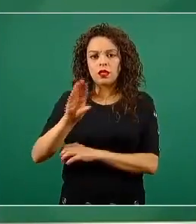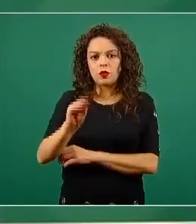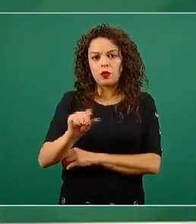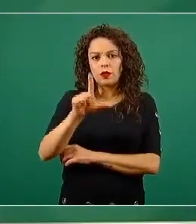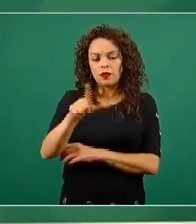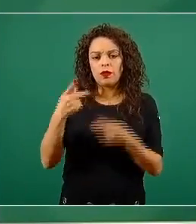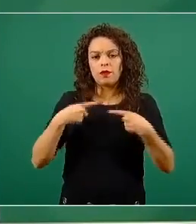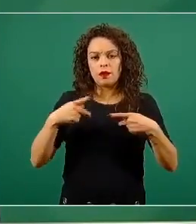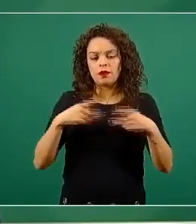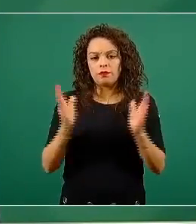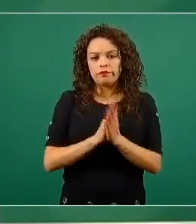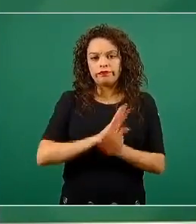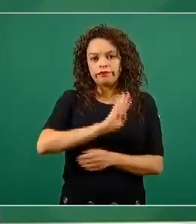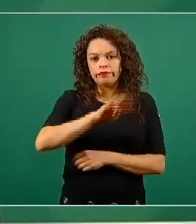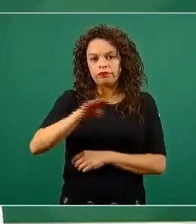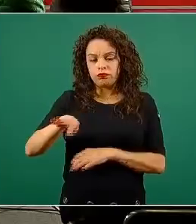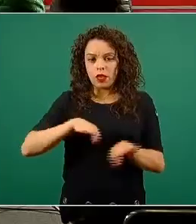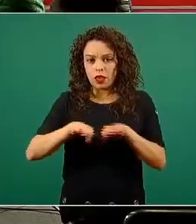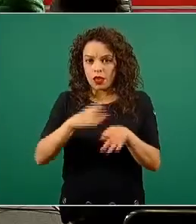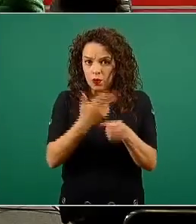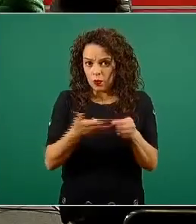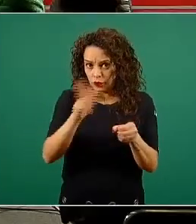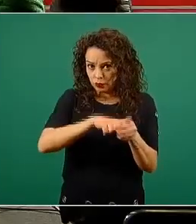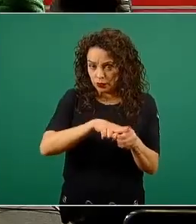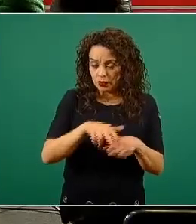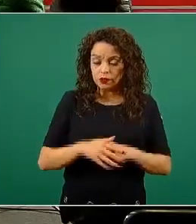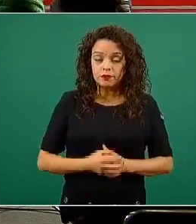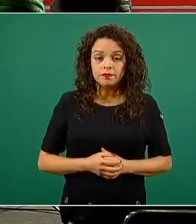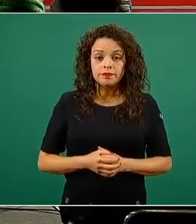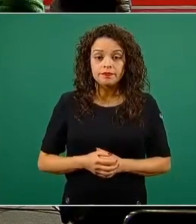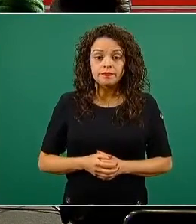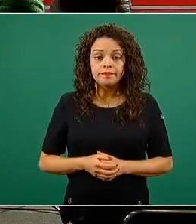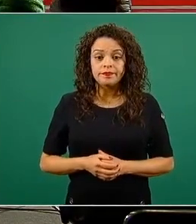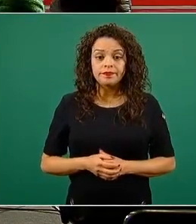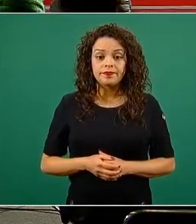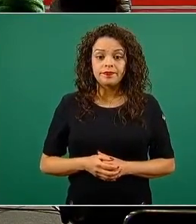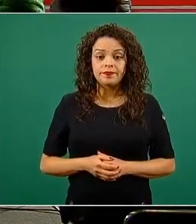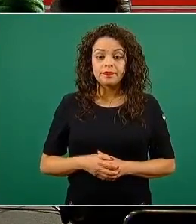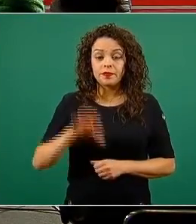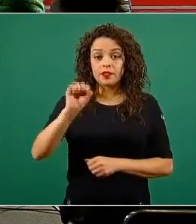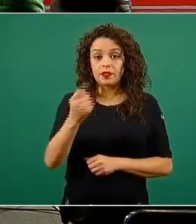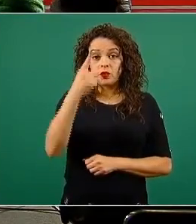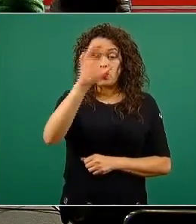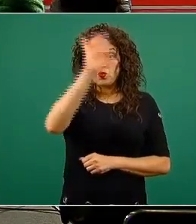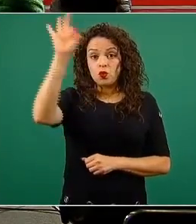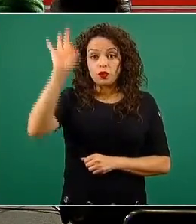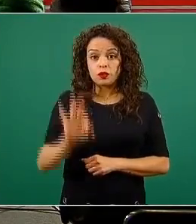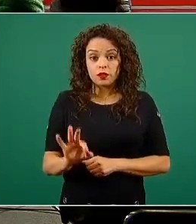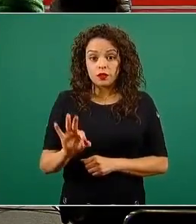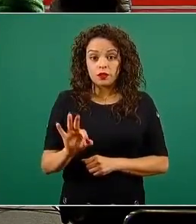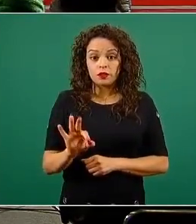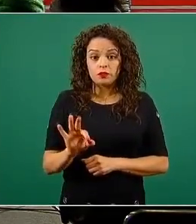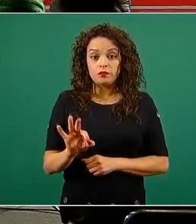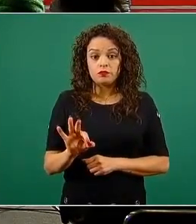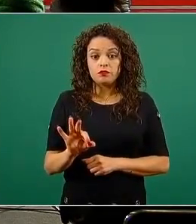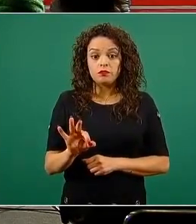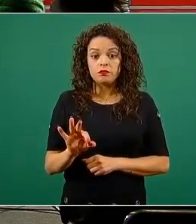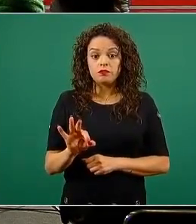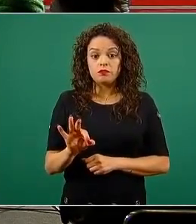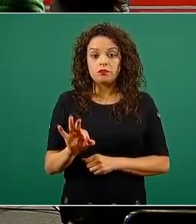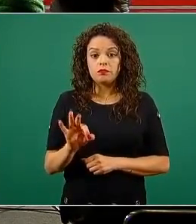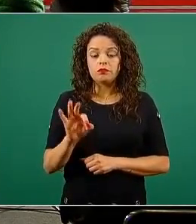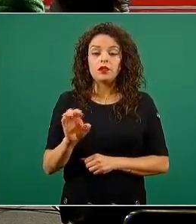2.397 defunciones en personal de salud, del cual el 61%